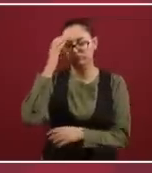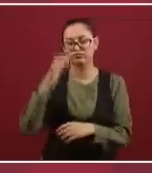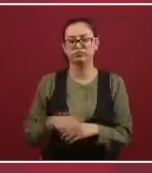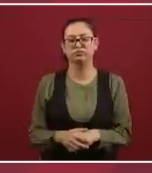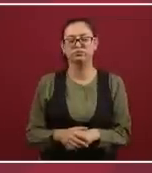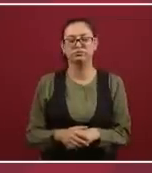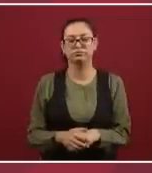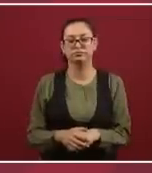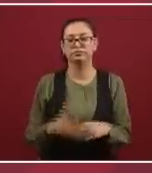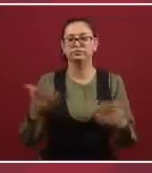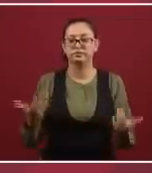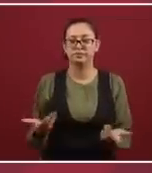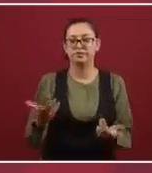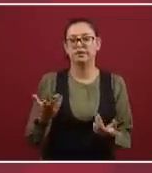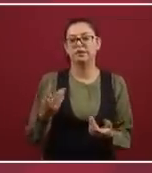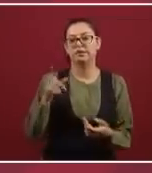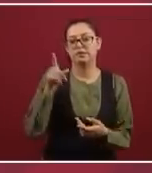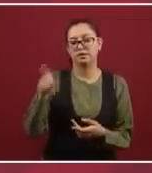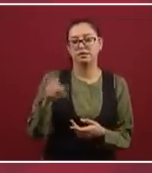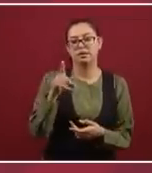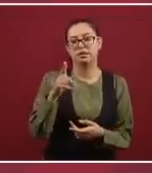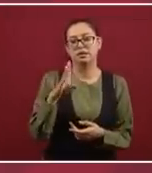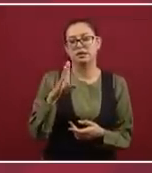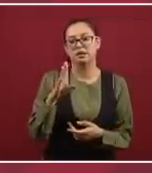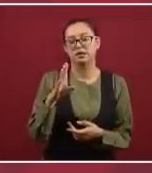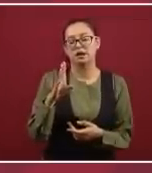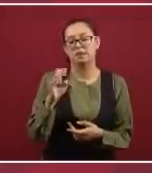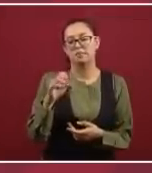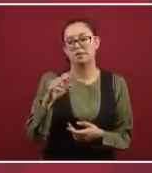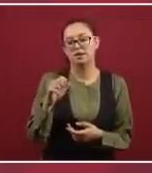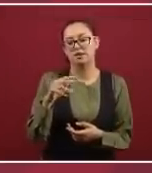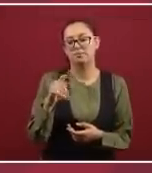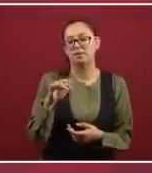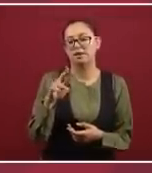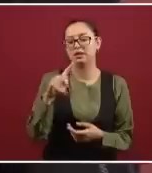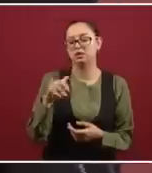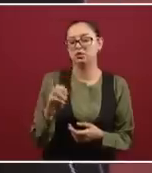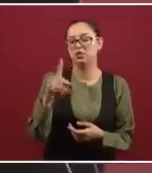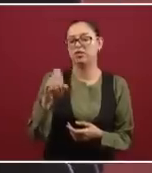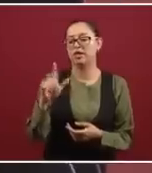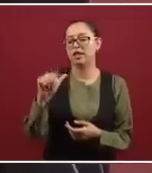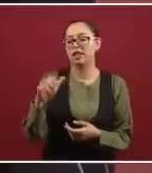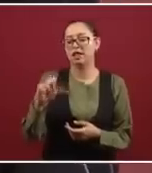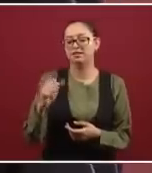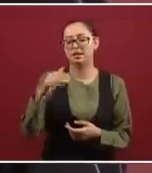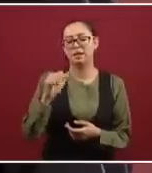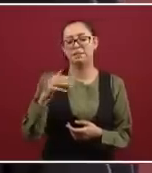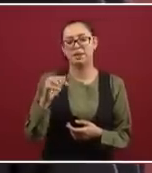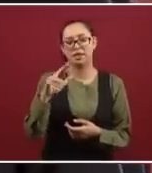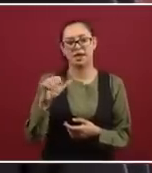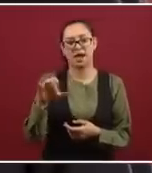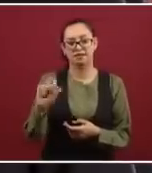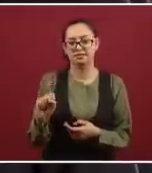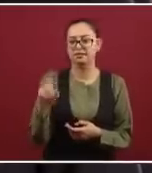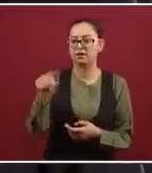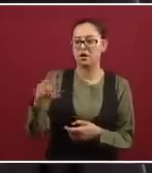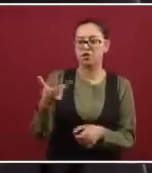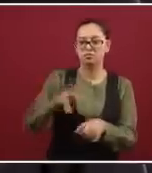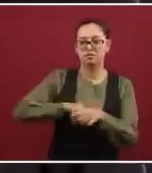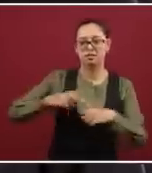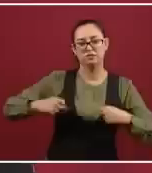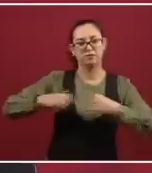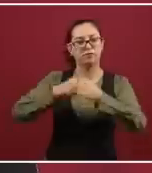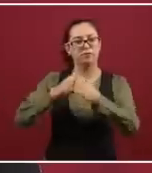Benemérito de las Américas, que está en el límite con Guatemala, y nos